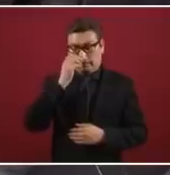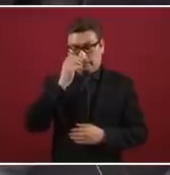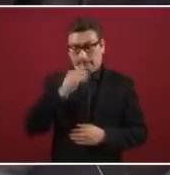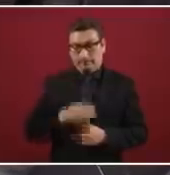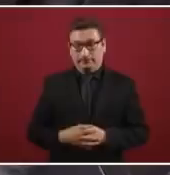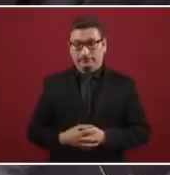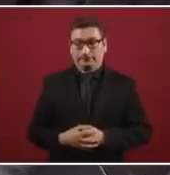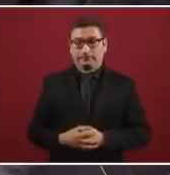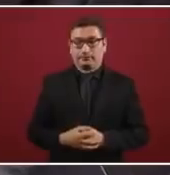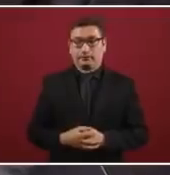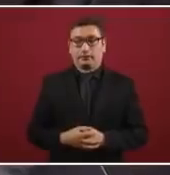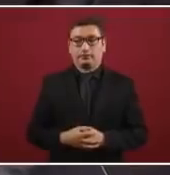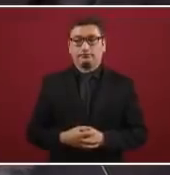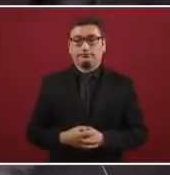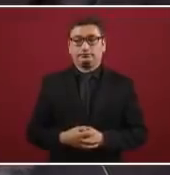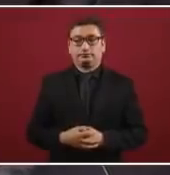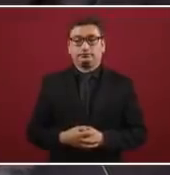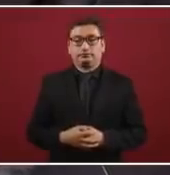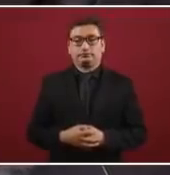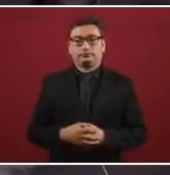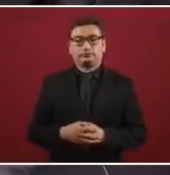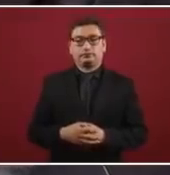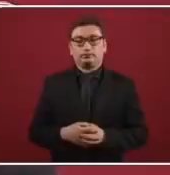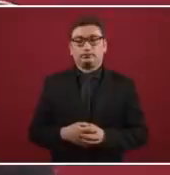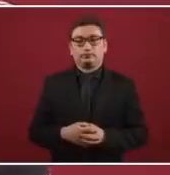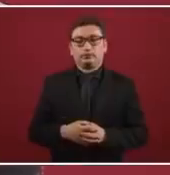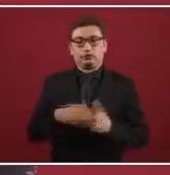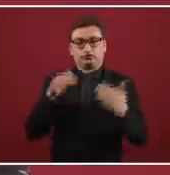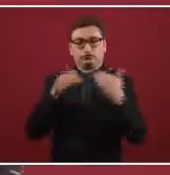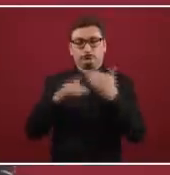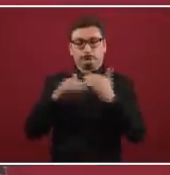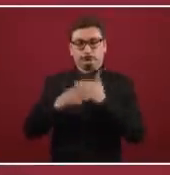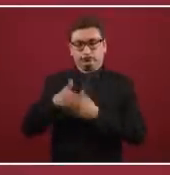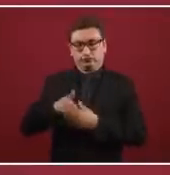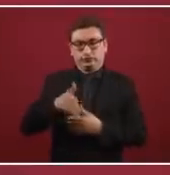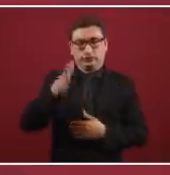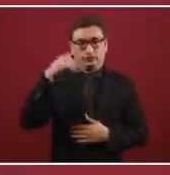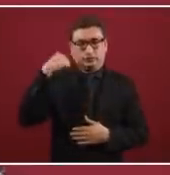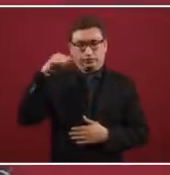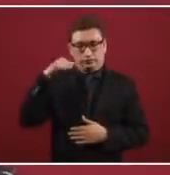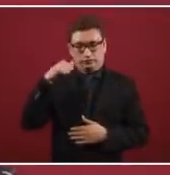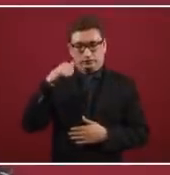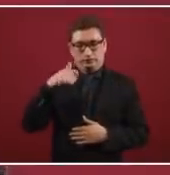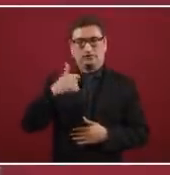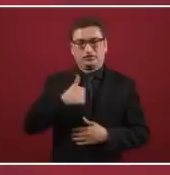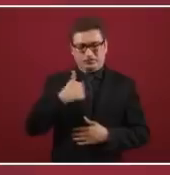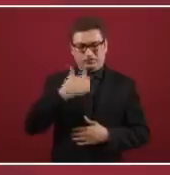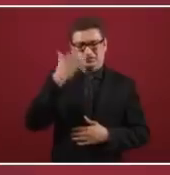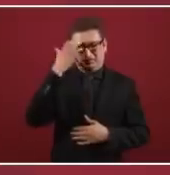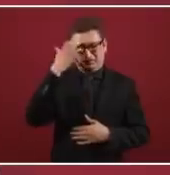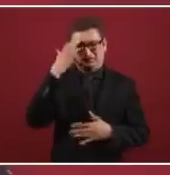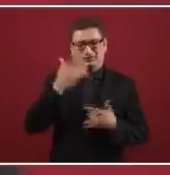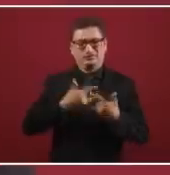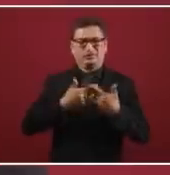Acerca de la autopista de Acapulco, conozco toda la historia